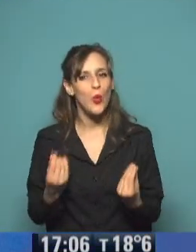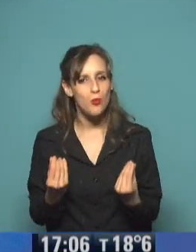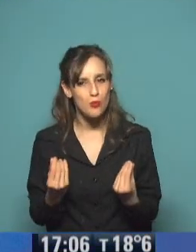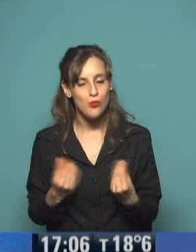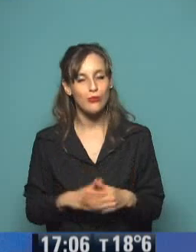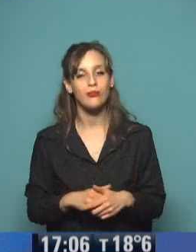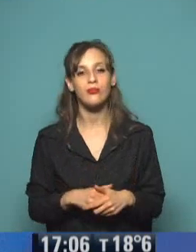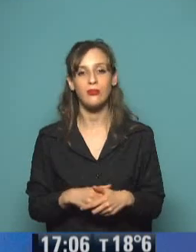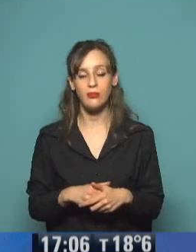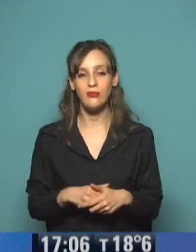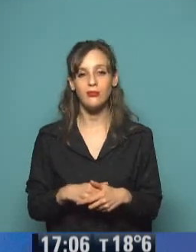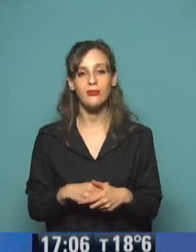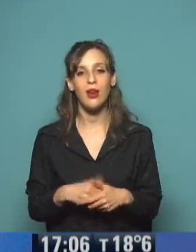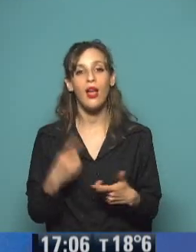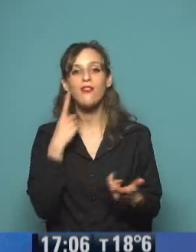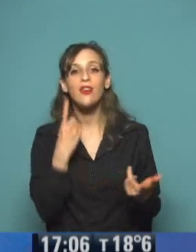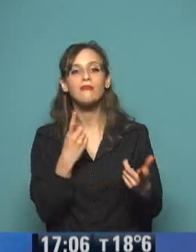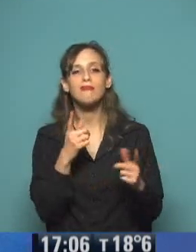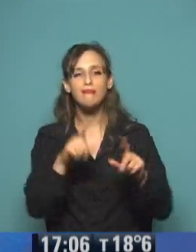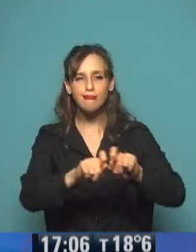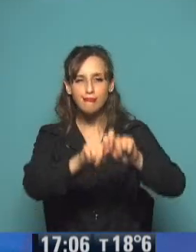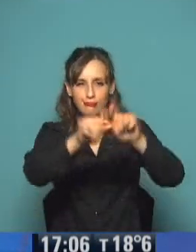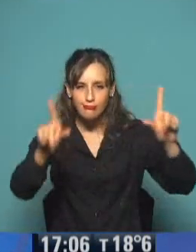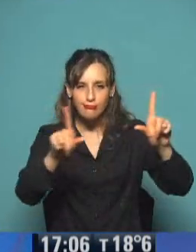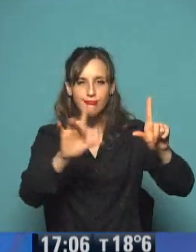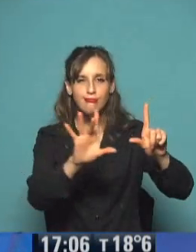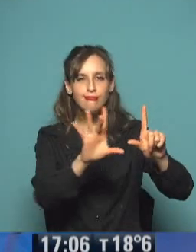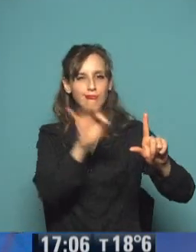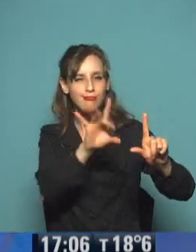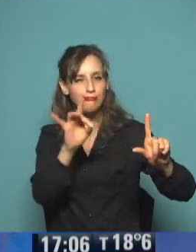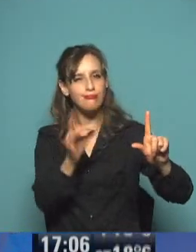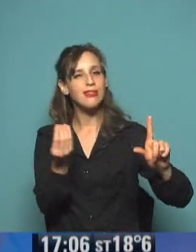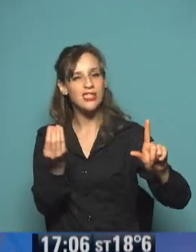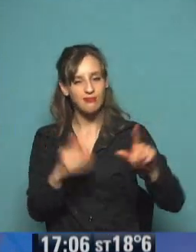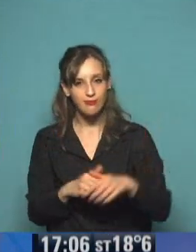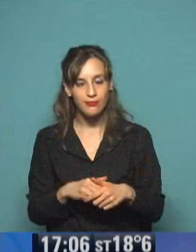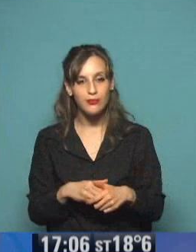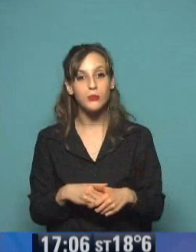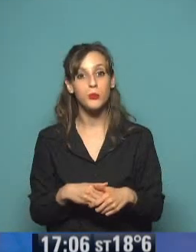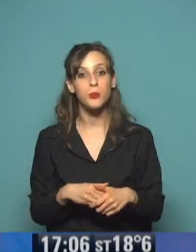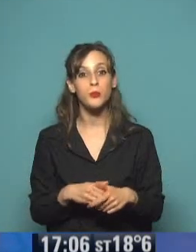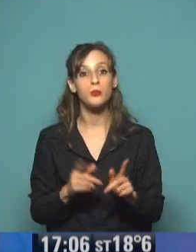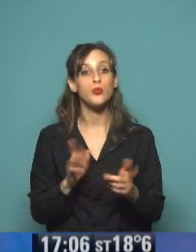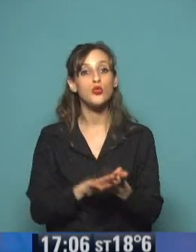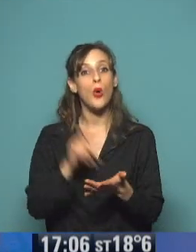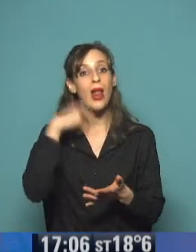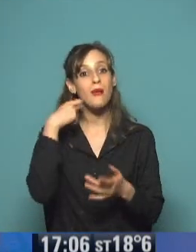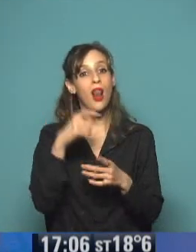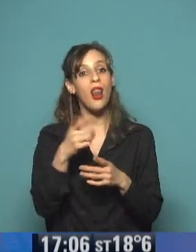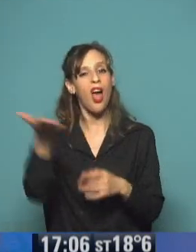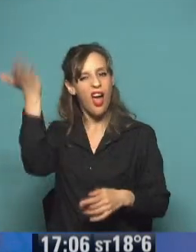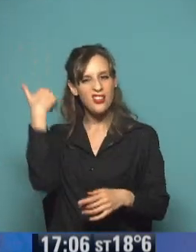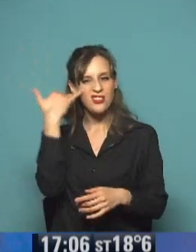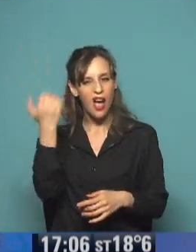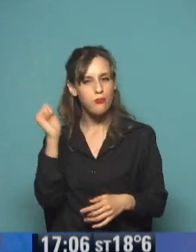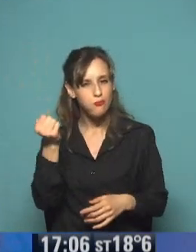ver qué podemos usar de esa característica para nosotros agregar al gato Willy. A ver, de las placas de otros animales que vimos antes. Por